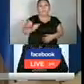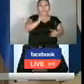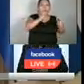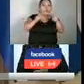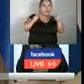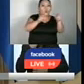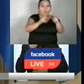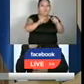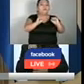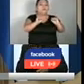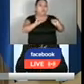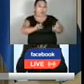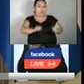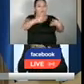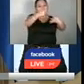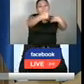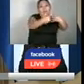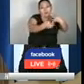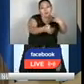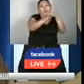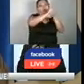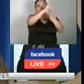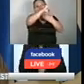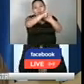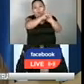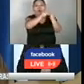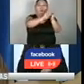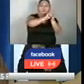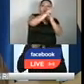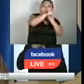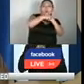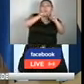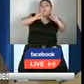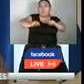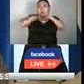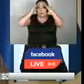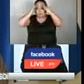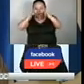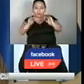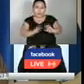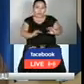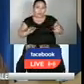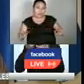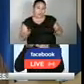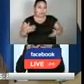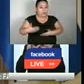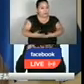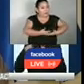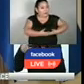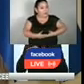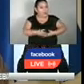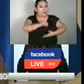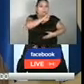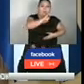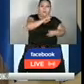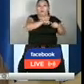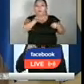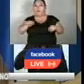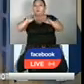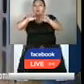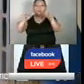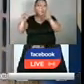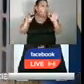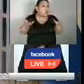Esto permitirá priorizar políticas, proyectos y programas dirigidos específicamente a niños de 0 a 8 años, que no están amparados en la ley